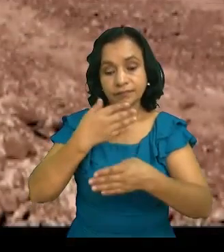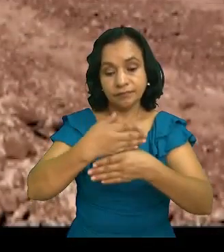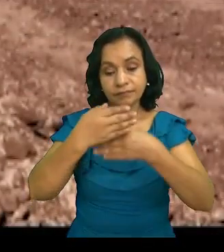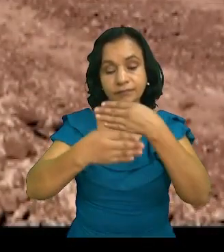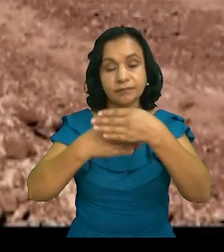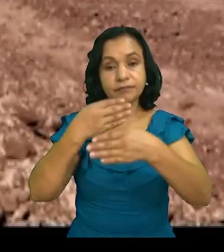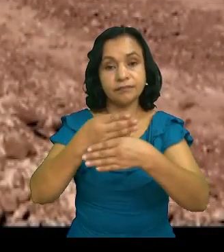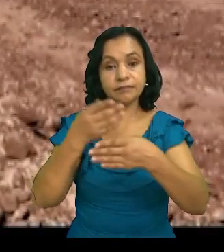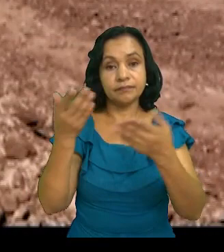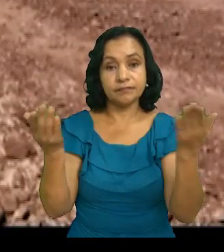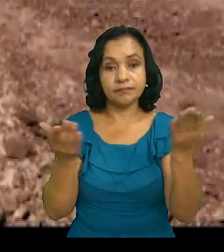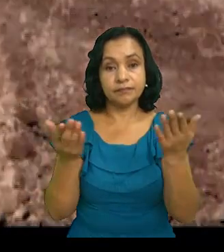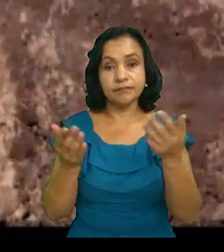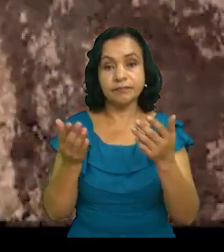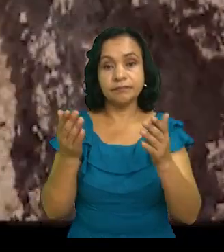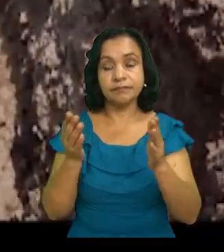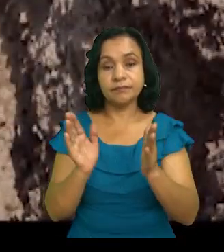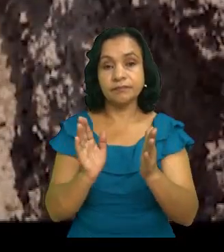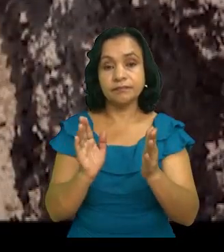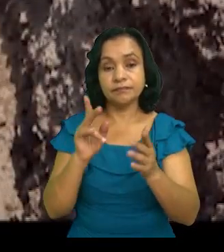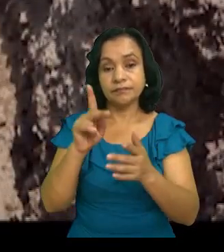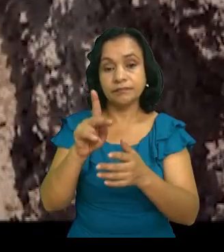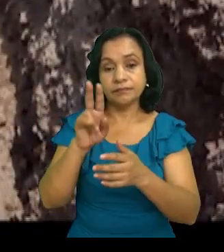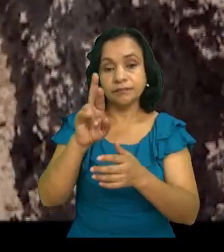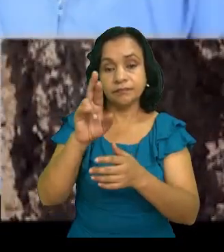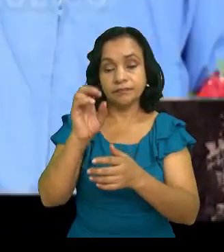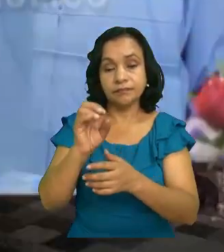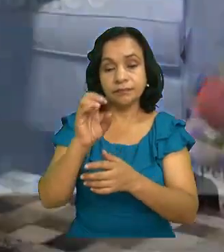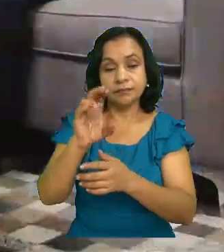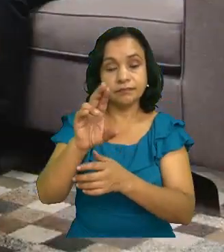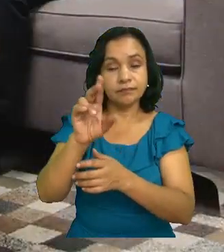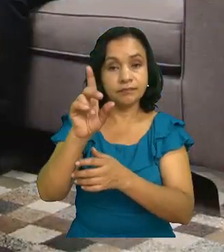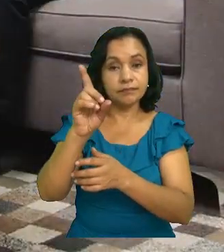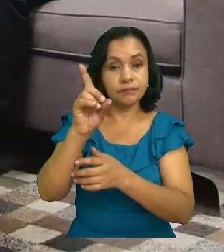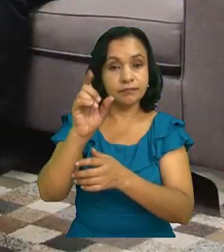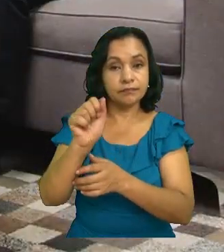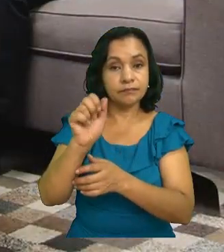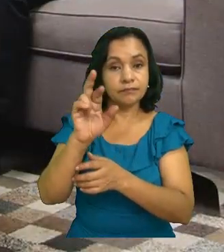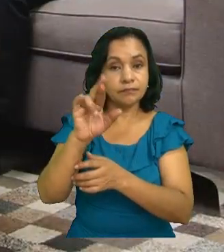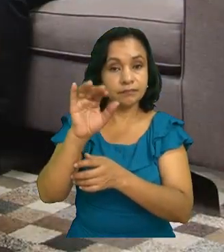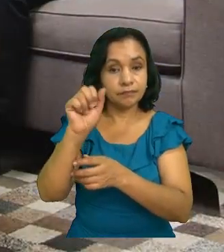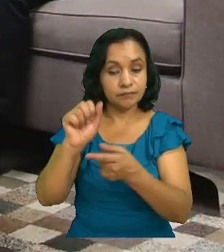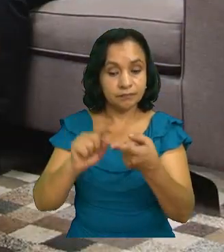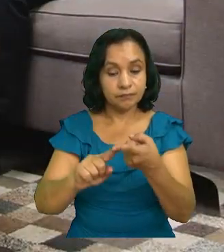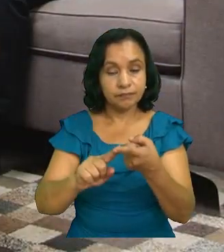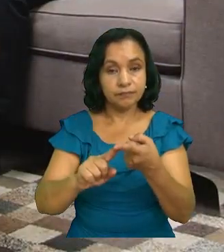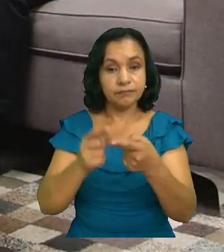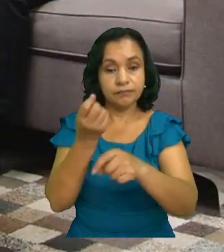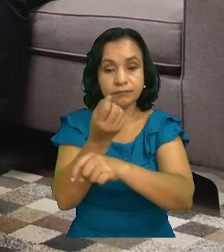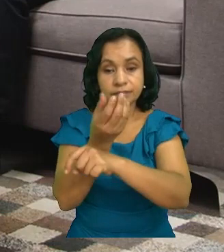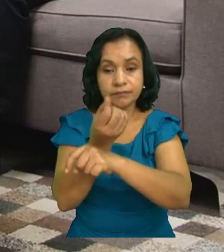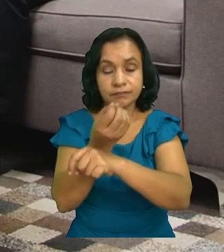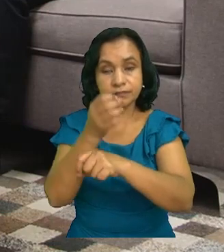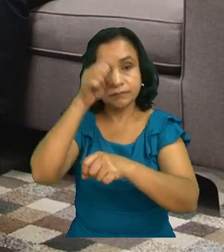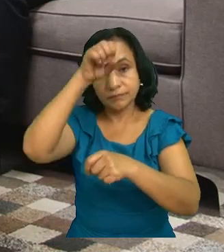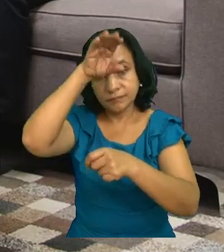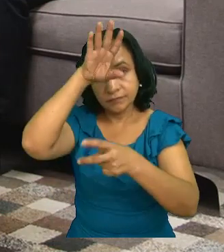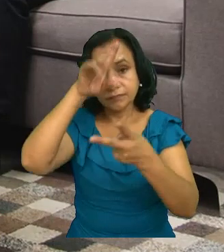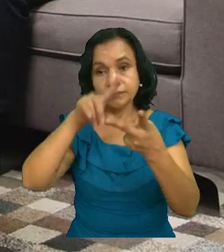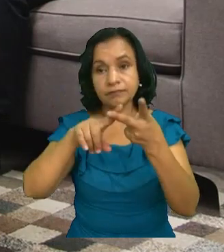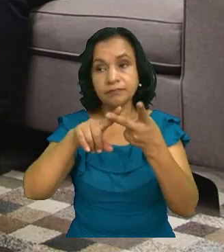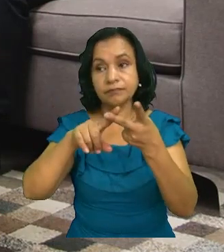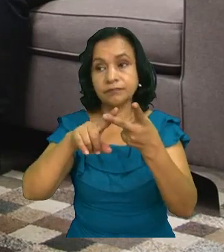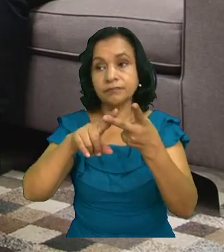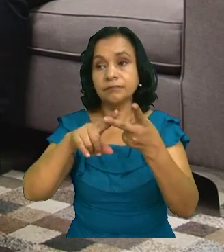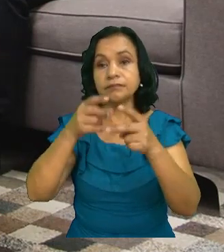esta. Participa la Procuraduría en las comisiones interinstitucionales, participa la Alcaldía de Ciuna, la Alcaldía